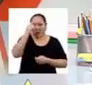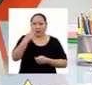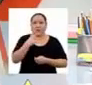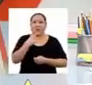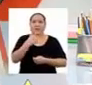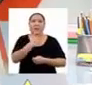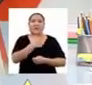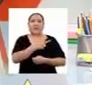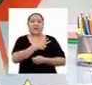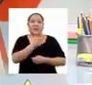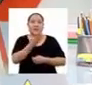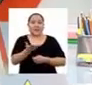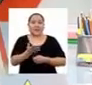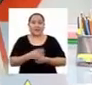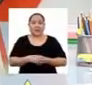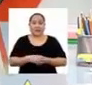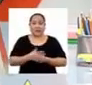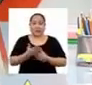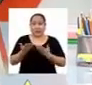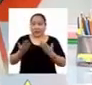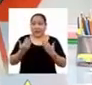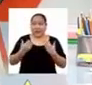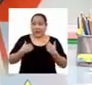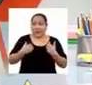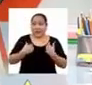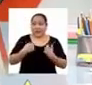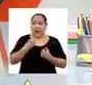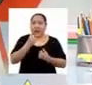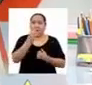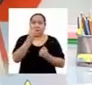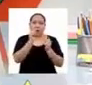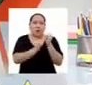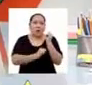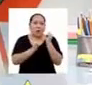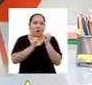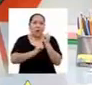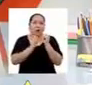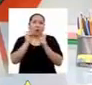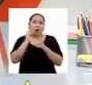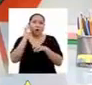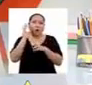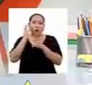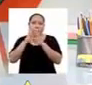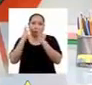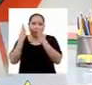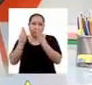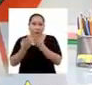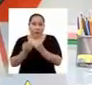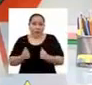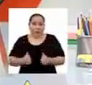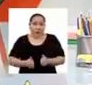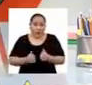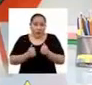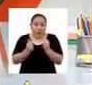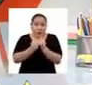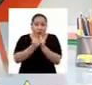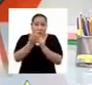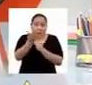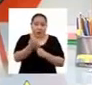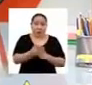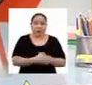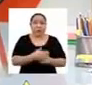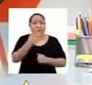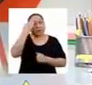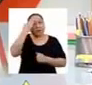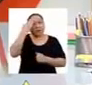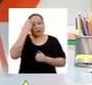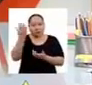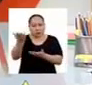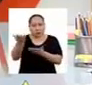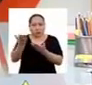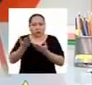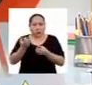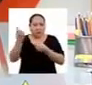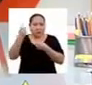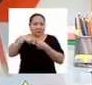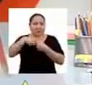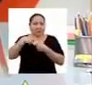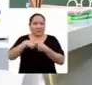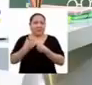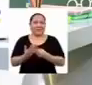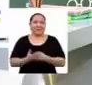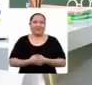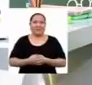tercero de secundaria, si tienen algún hermano o familiar que viva contigo, que sepan que están invitadas e invitados a